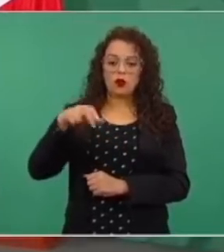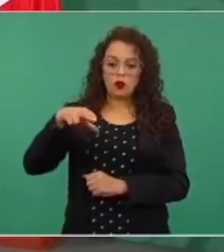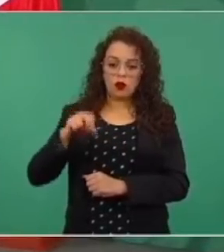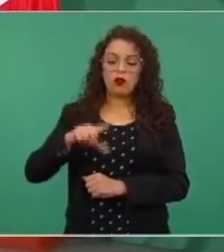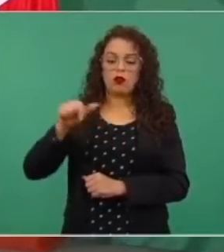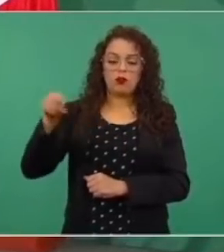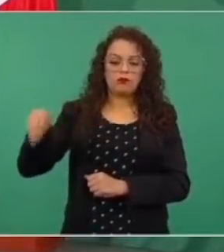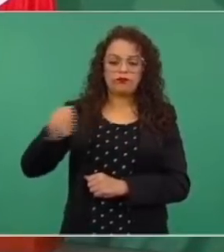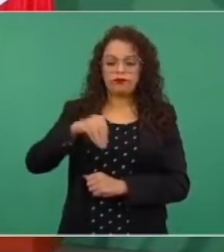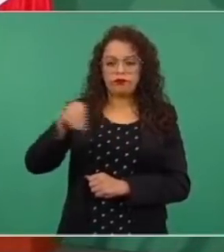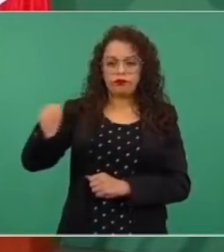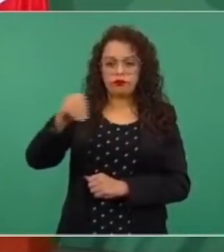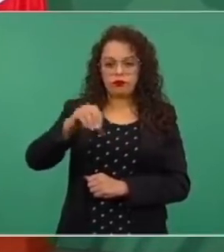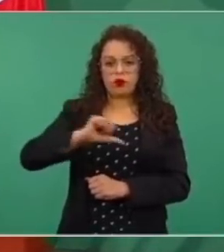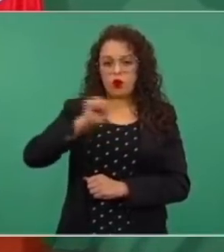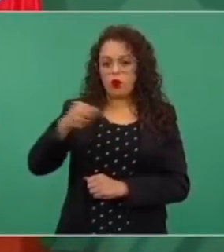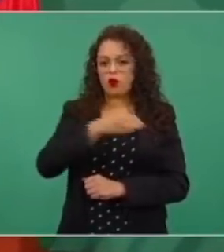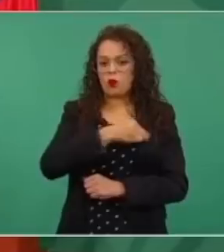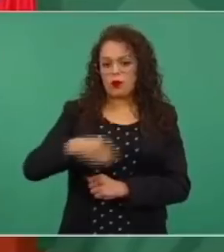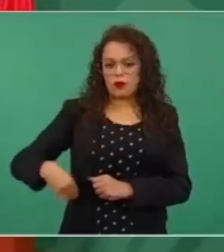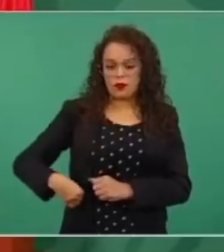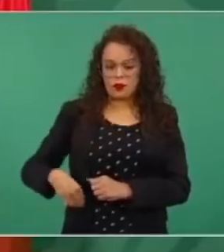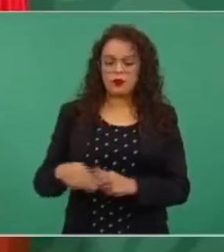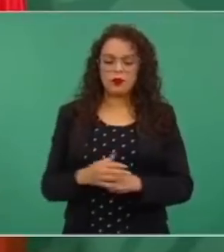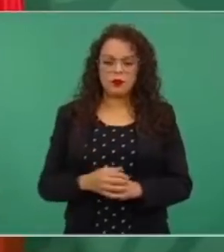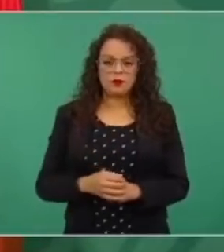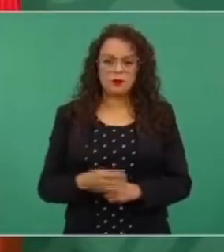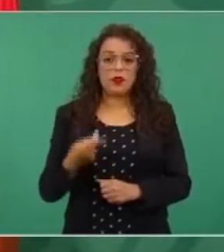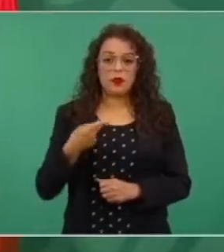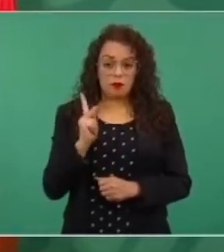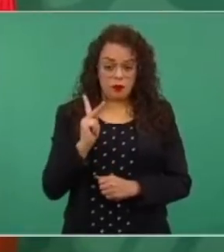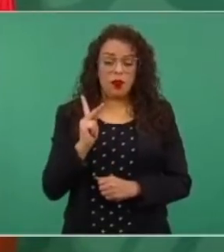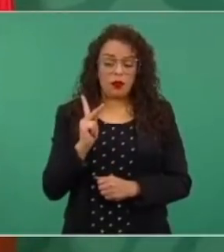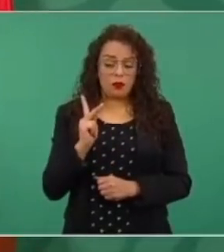visitar otros municipios, pero nos vamos a reunir